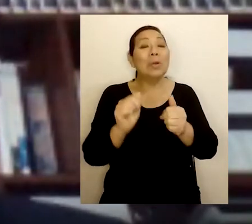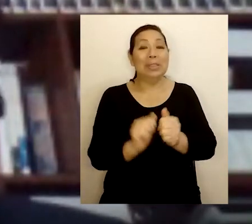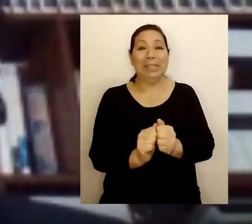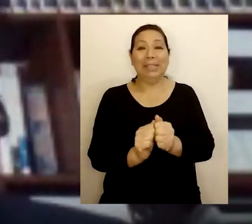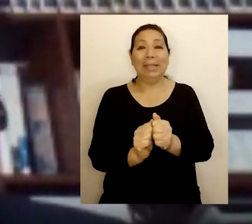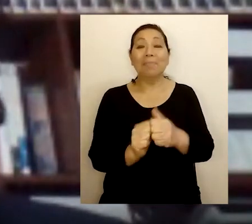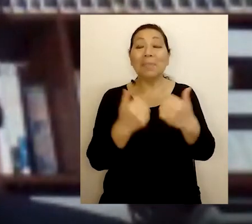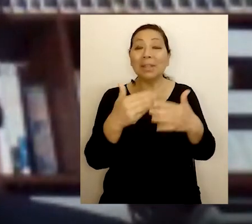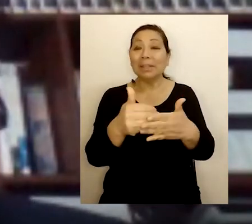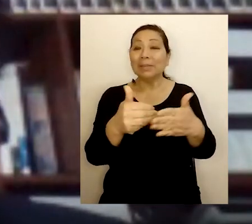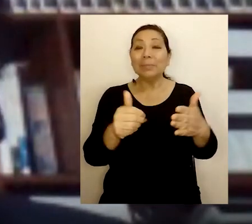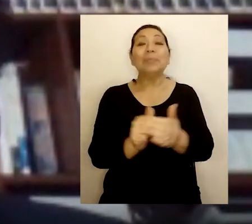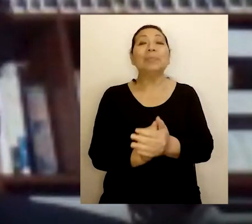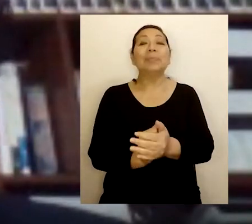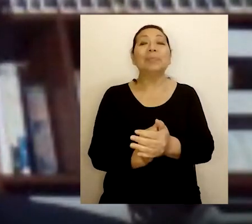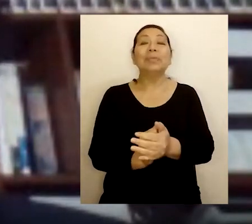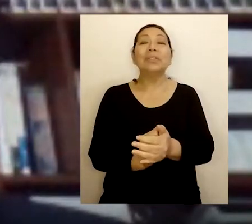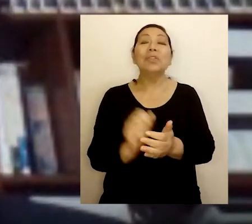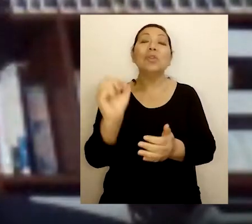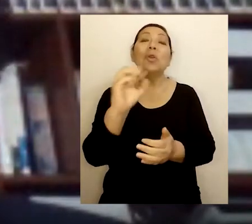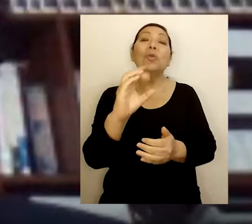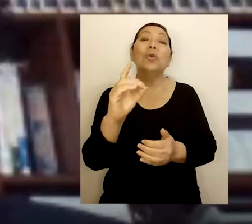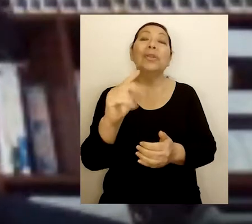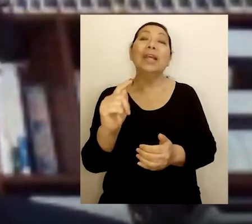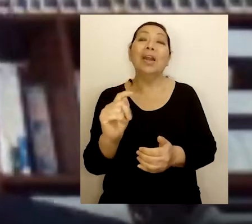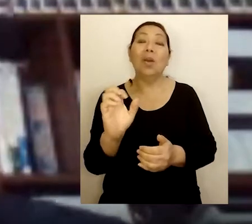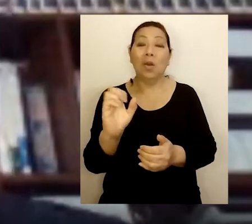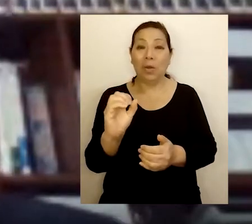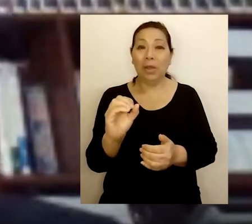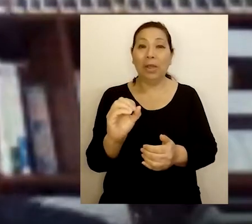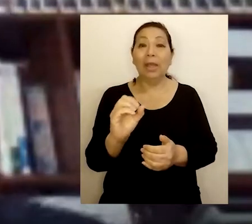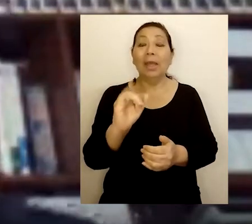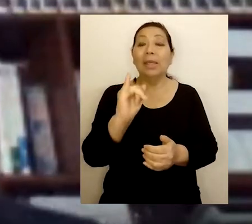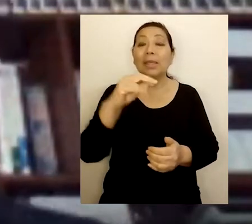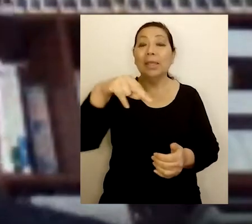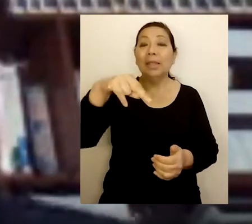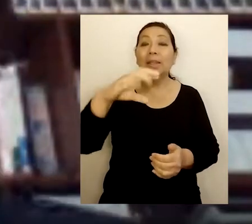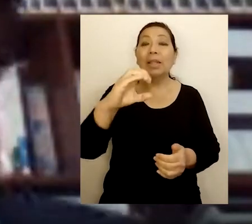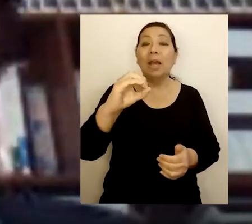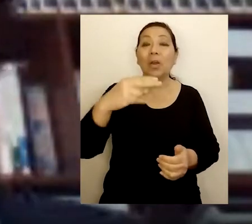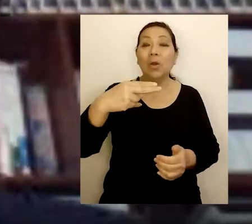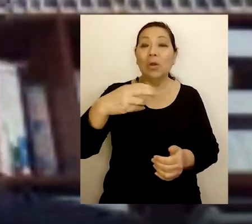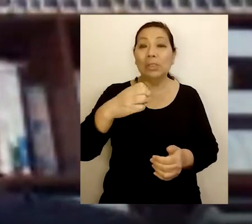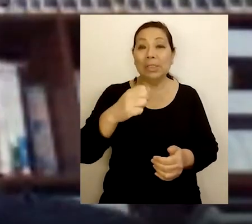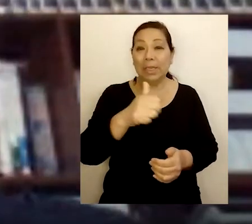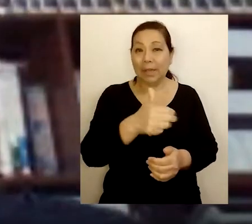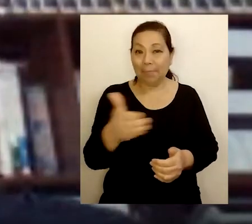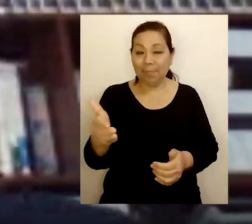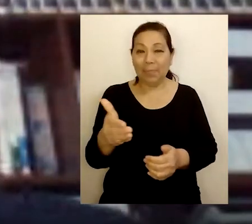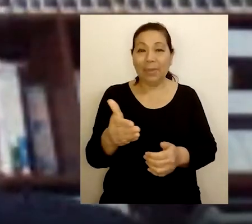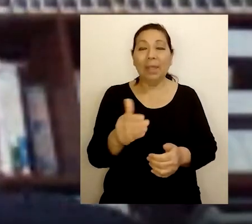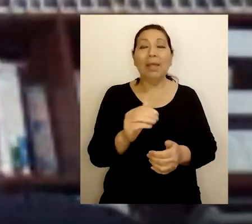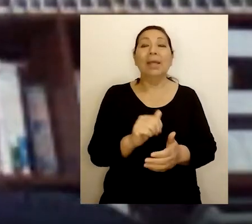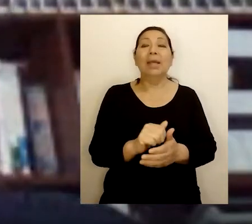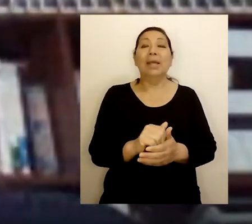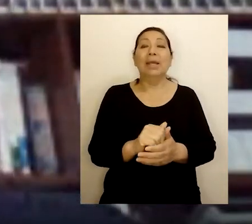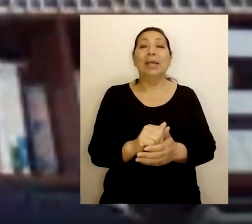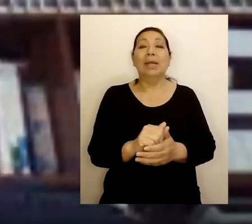procesados Yáñez Fernández, Sotero Navarro, Indacochea Bayón, Delgado La Paz y Cano